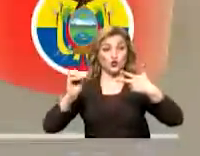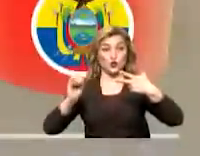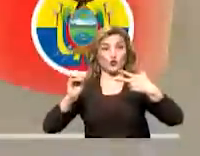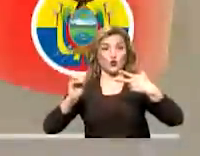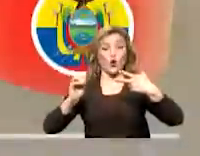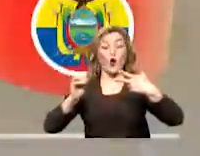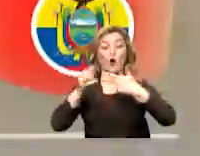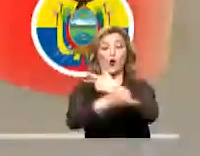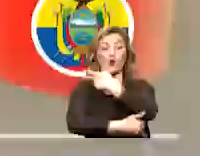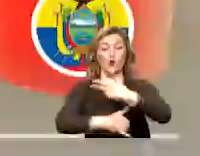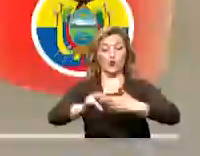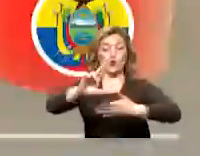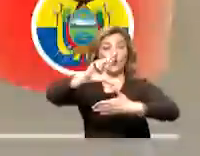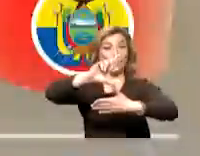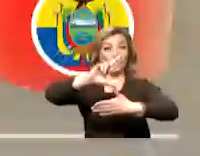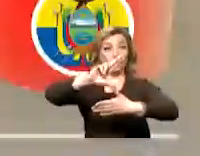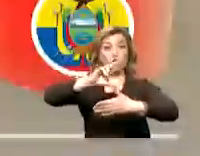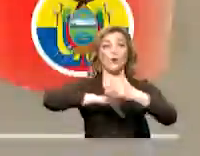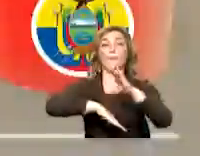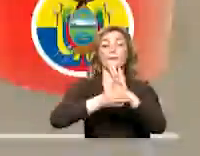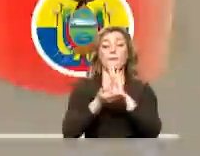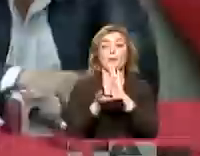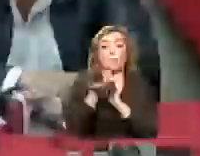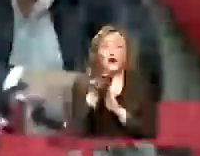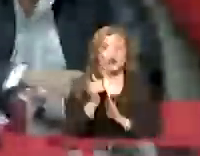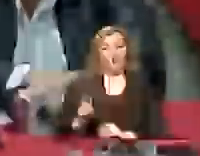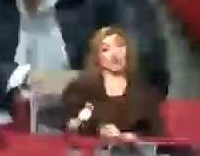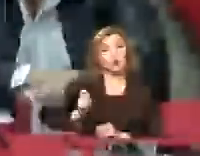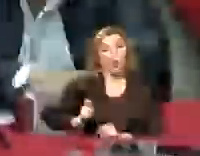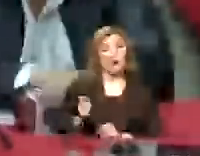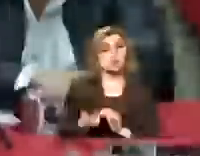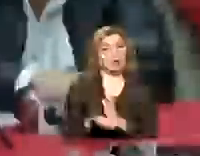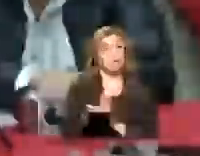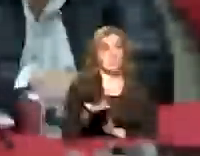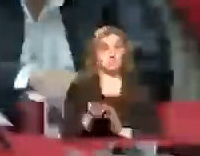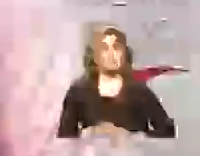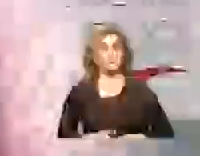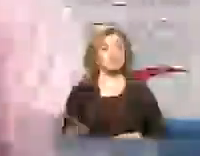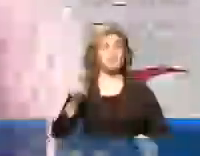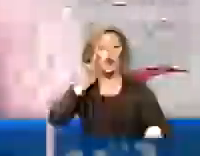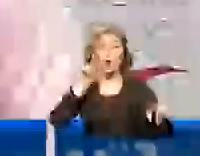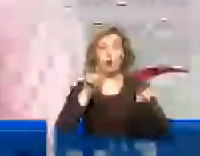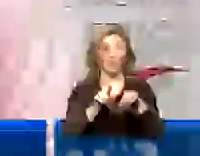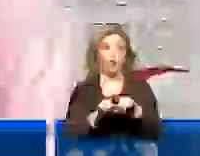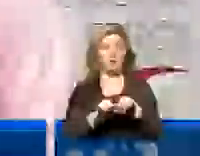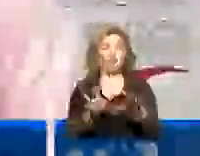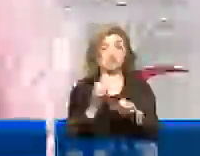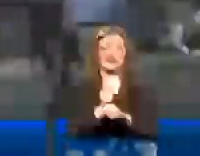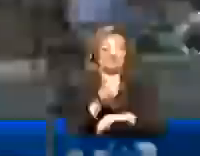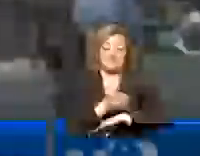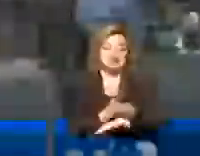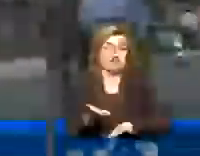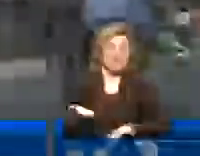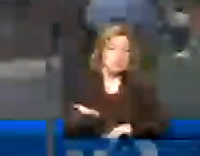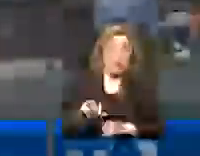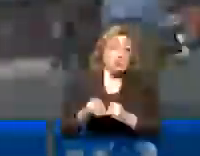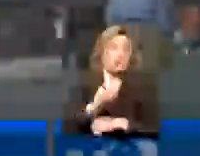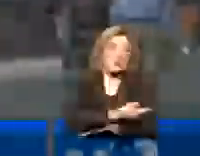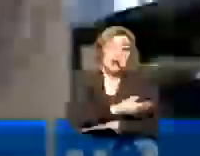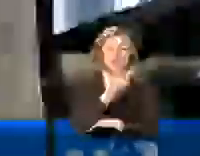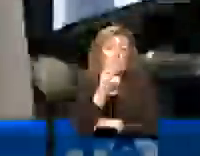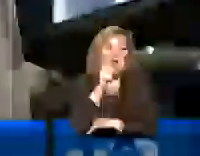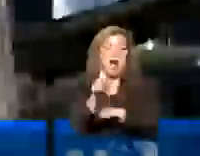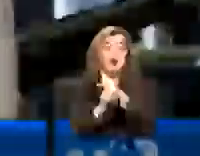países latinoamericanos con mayor salario básico unificado, luego de que no se lograran acuerdos como usualmente ocurre. En los últimos días